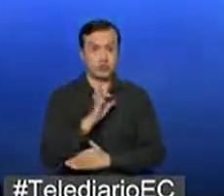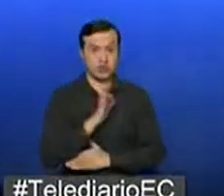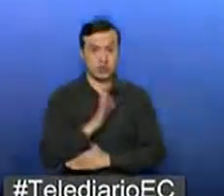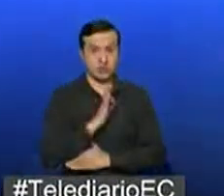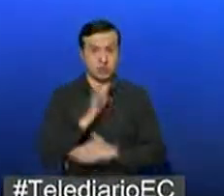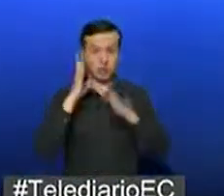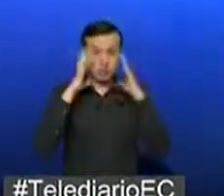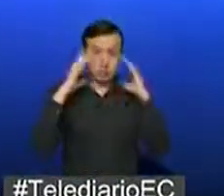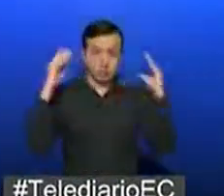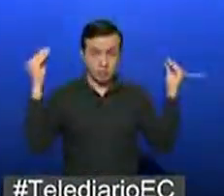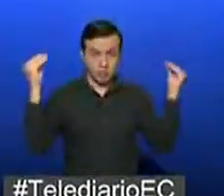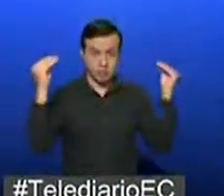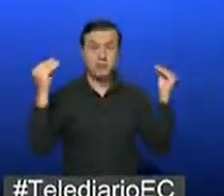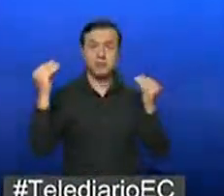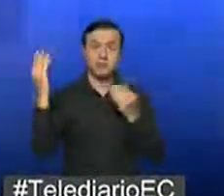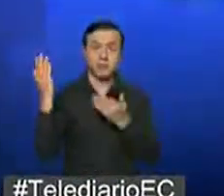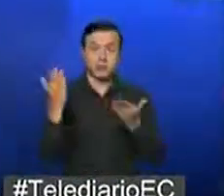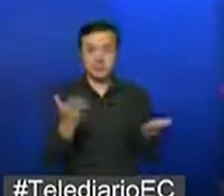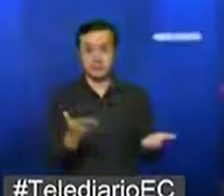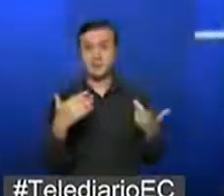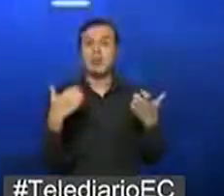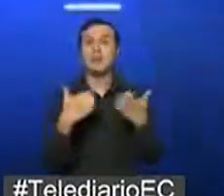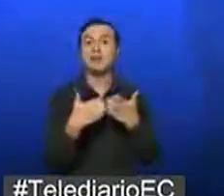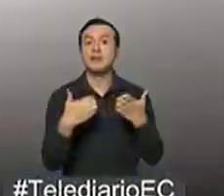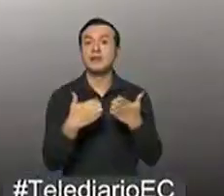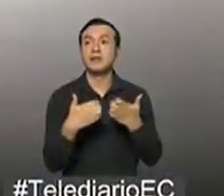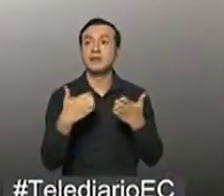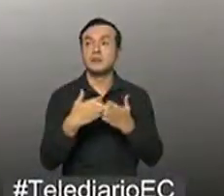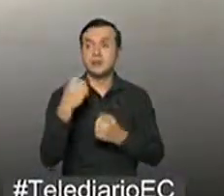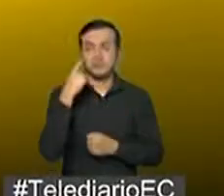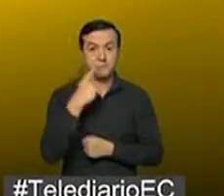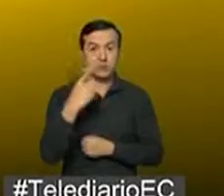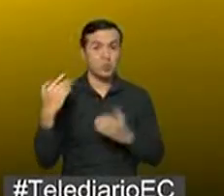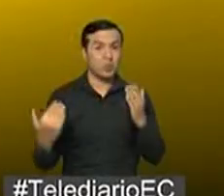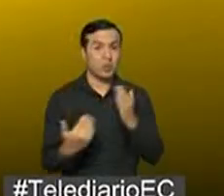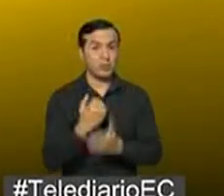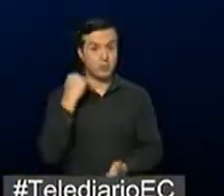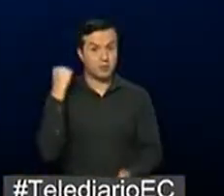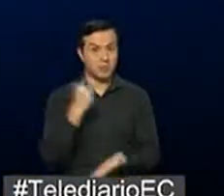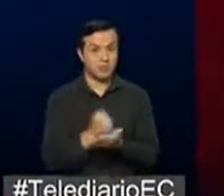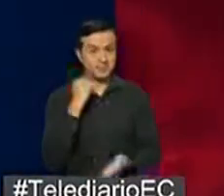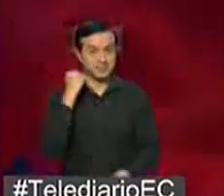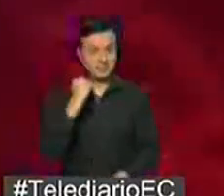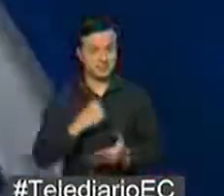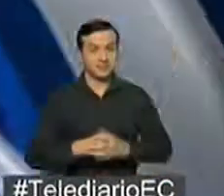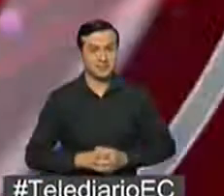nuevo director técnico de la selección absoluta y al nuevo logotipo